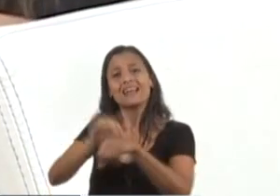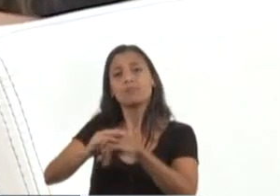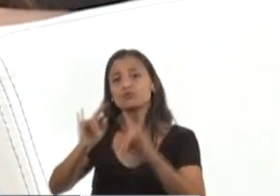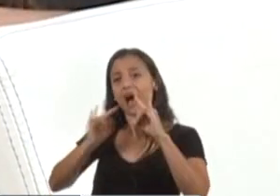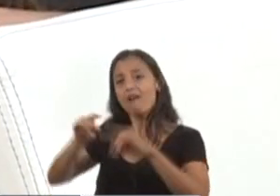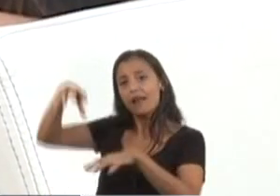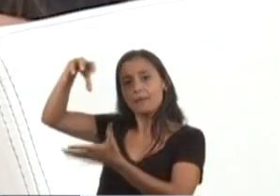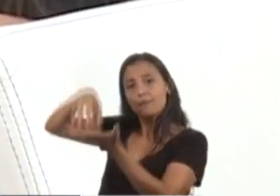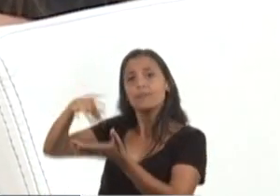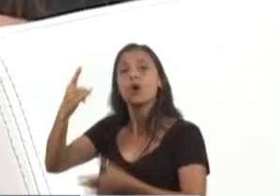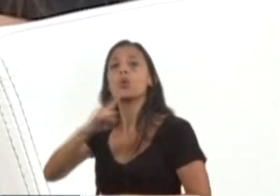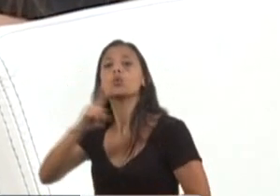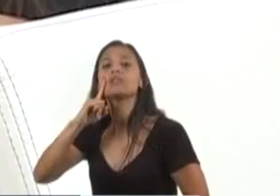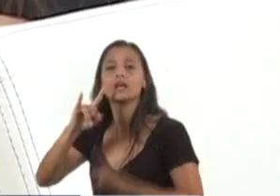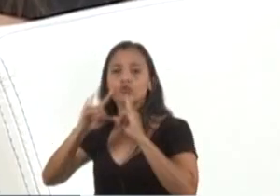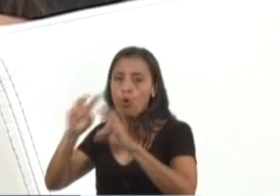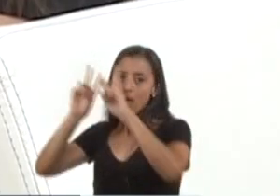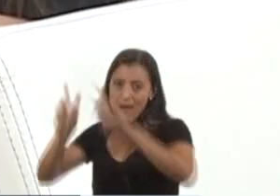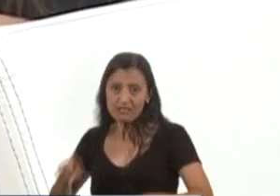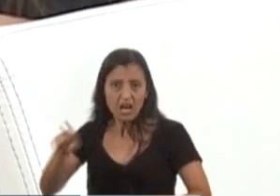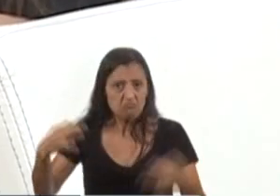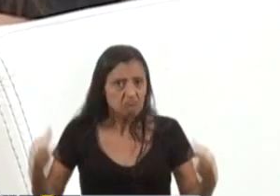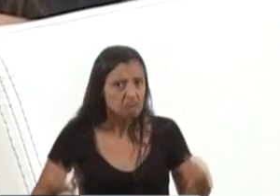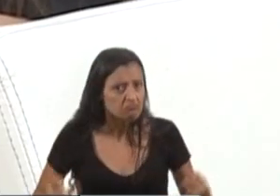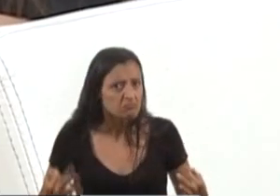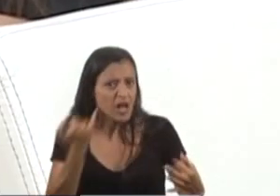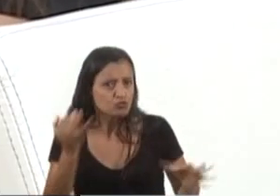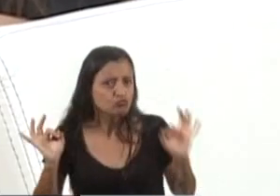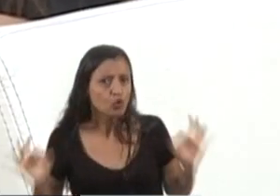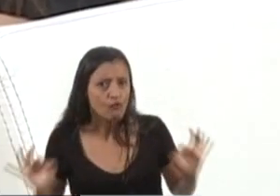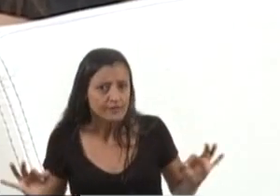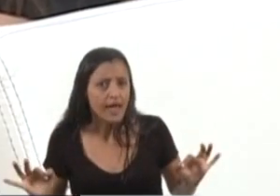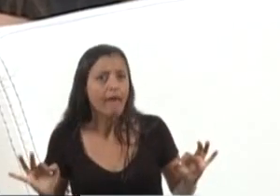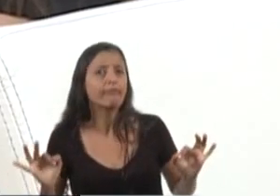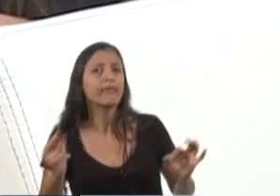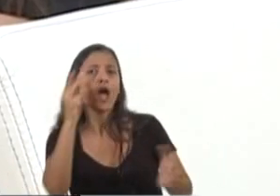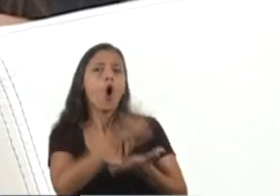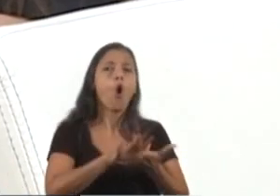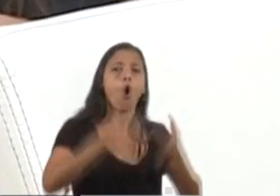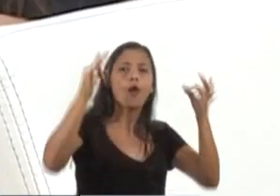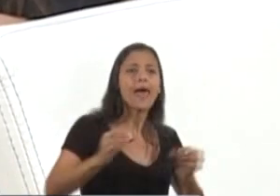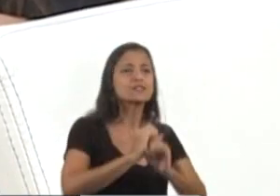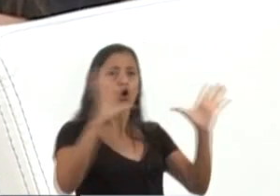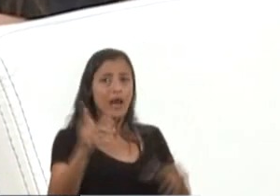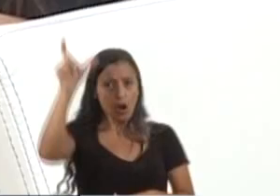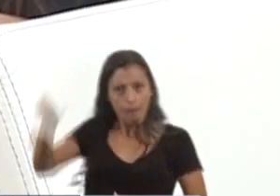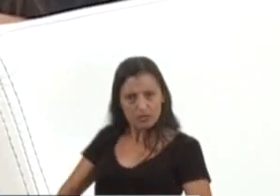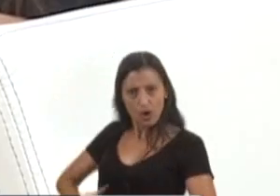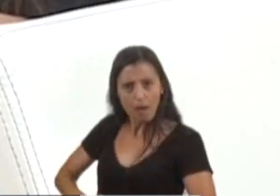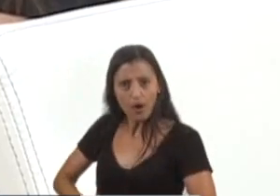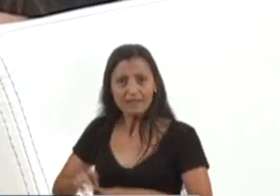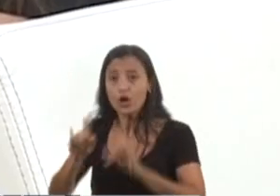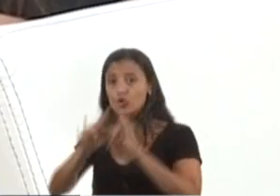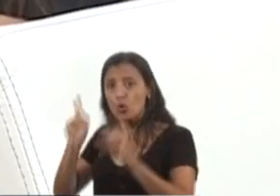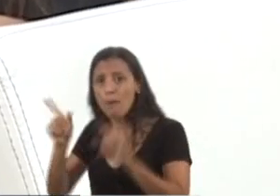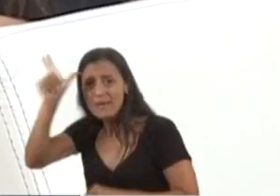les parece suficientes garantías de transparencia que una funcionaria investigue al